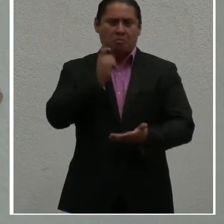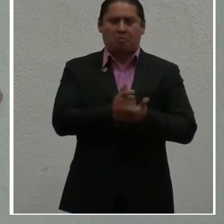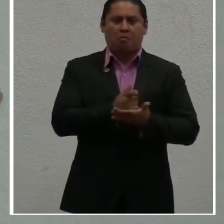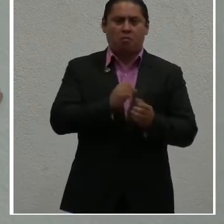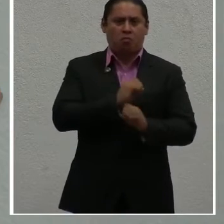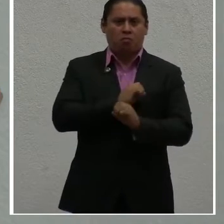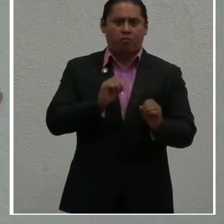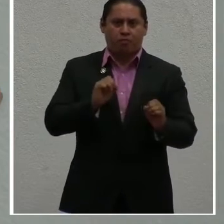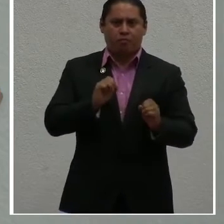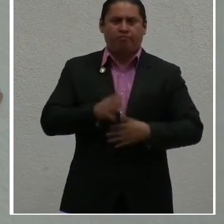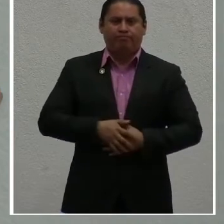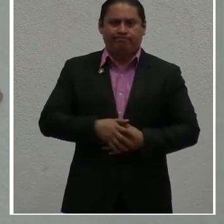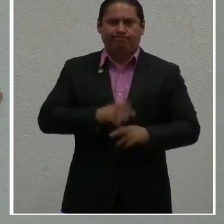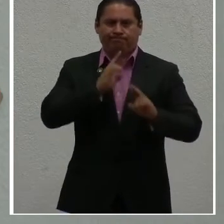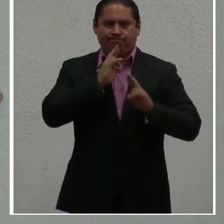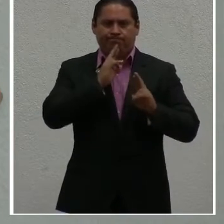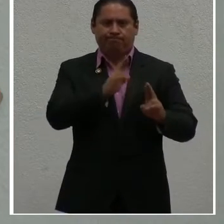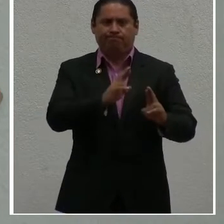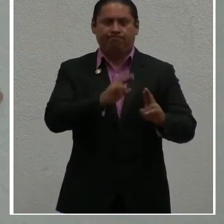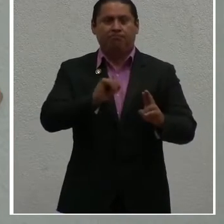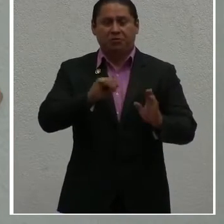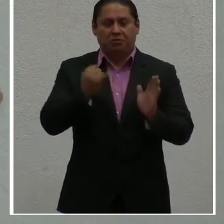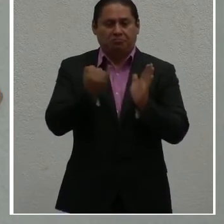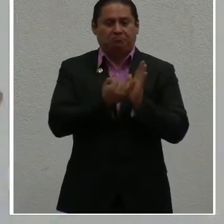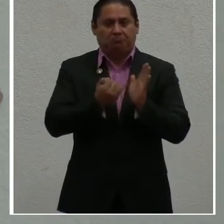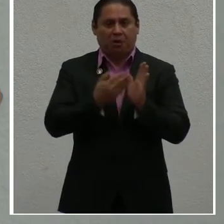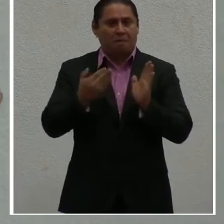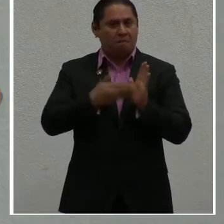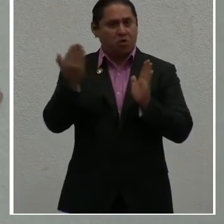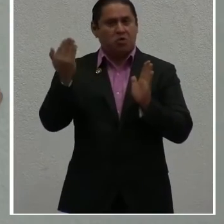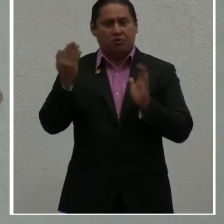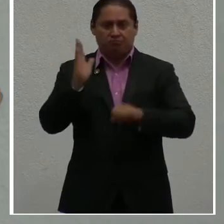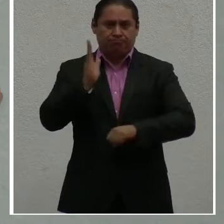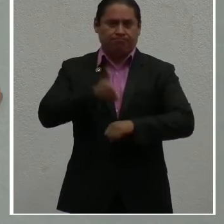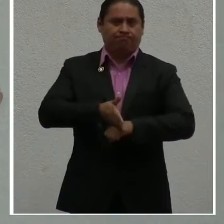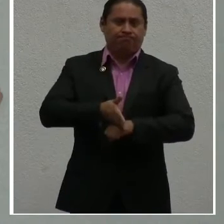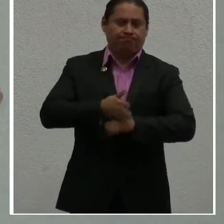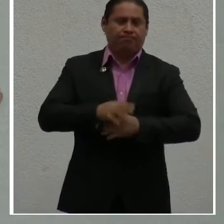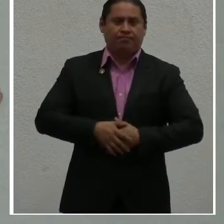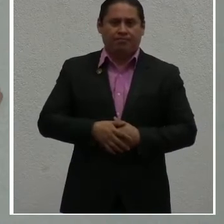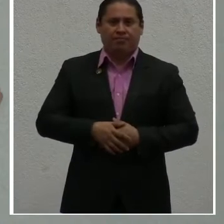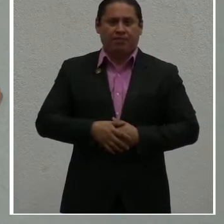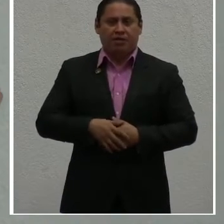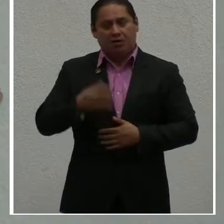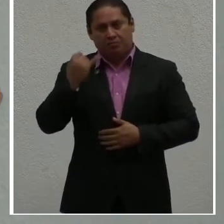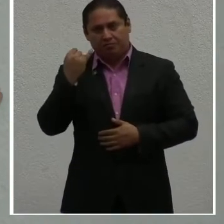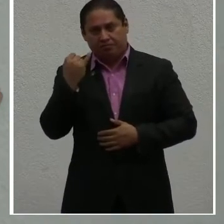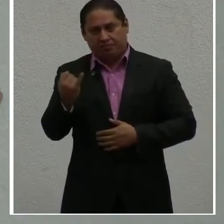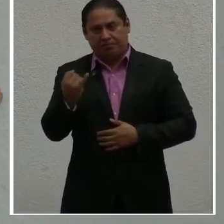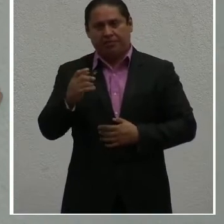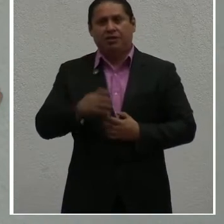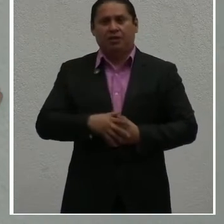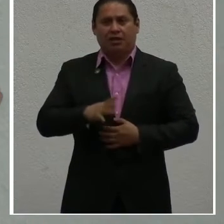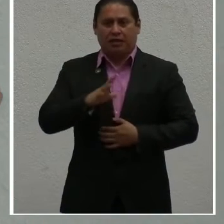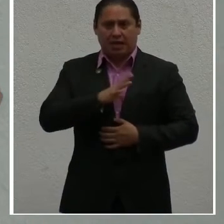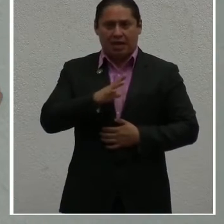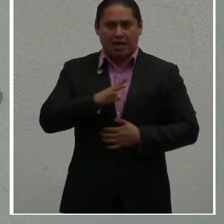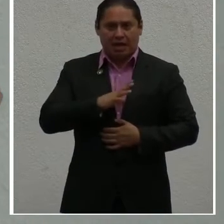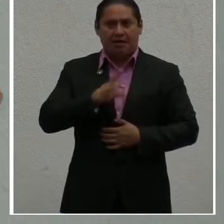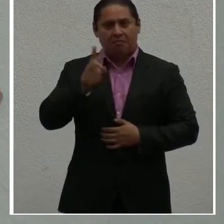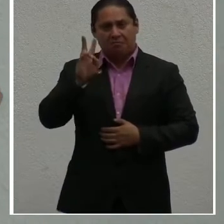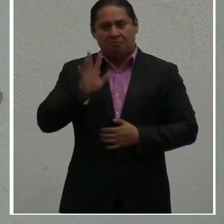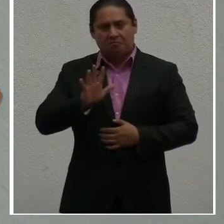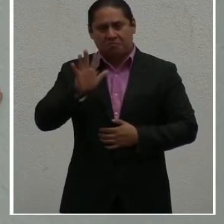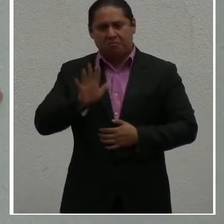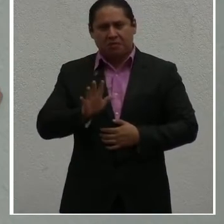una consecuencia, tienen que pagar recargos y multas acumulables. En casos más extraordinarios pueden tener un aseguramiento de bienes